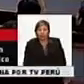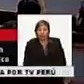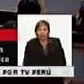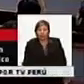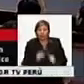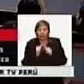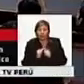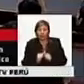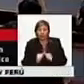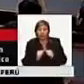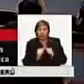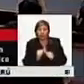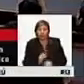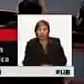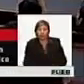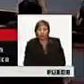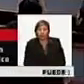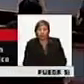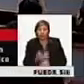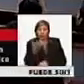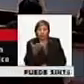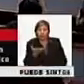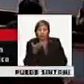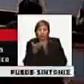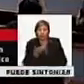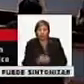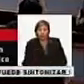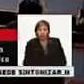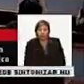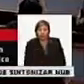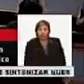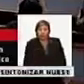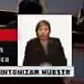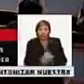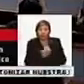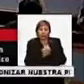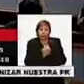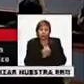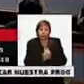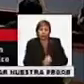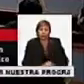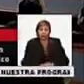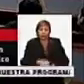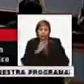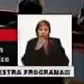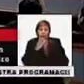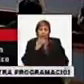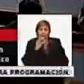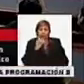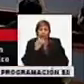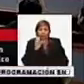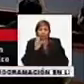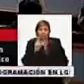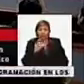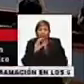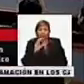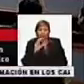A continuación, invitamos al compañero Fidel Vázquez